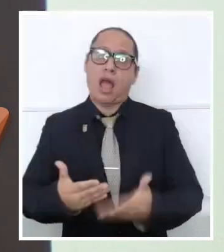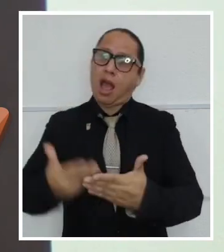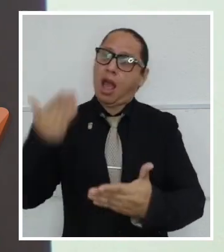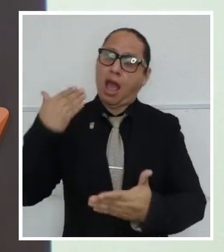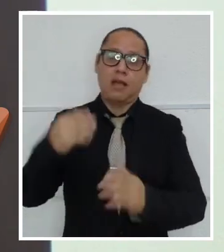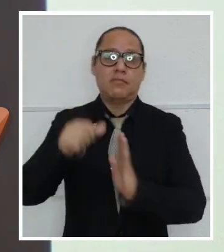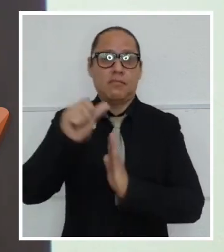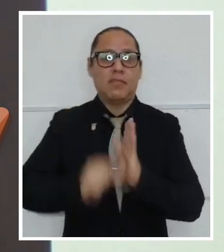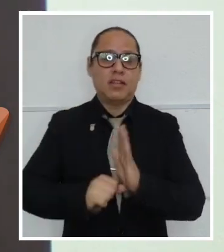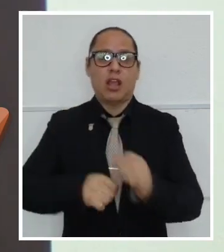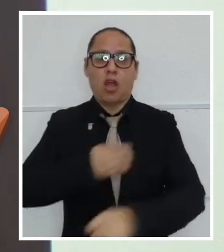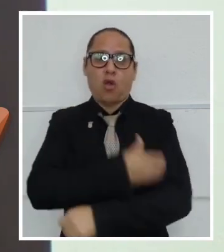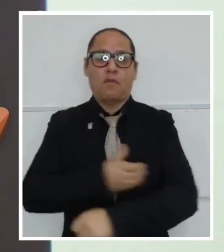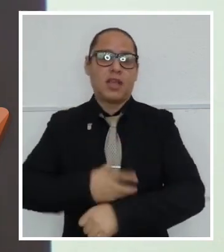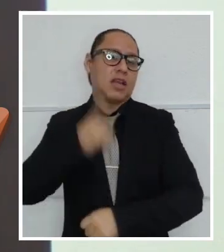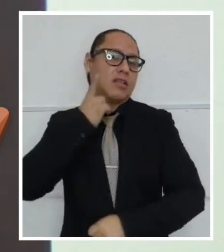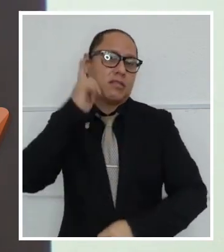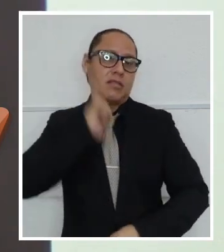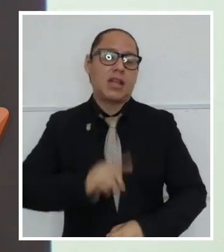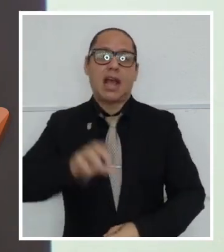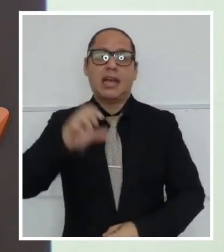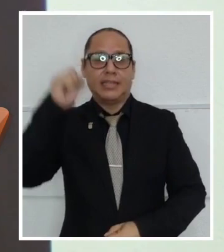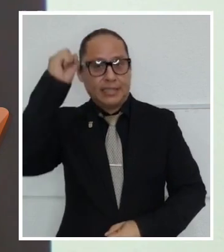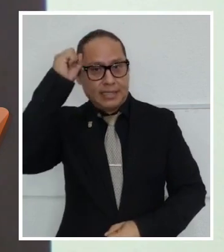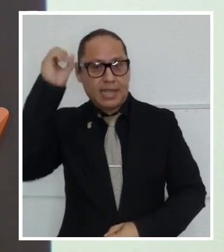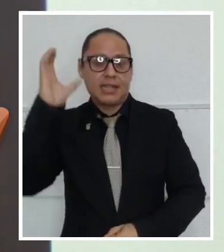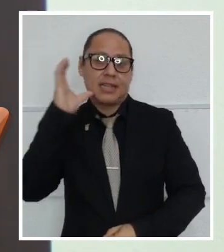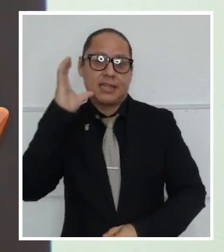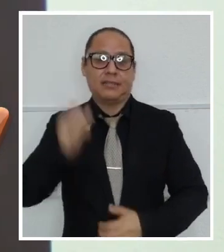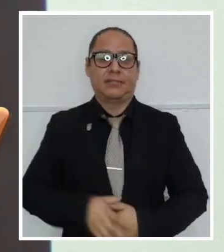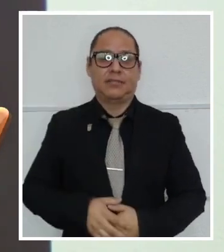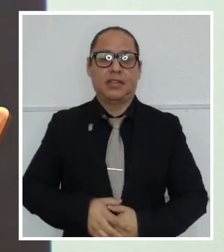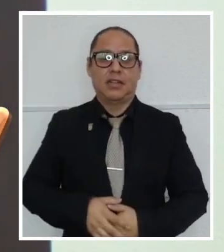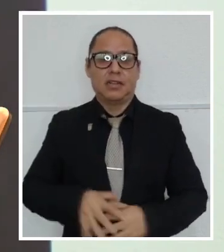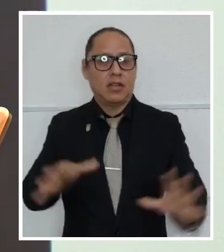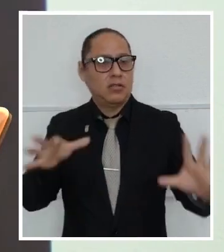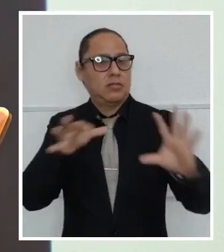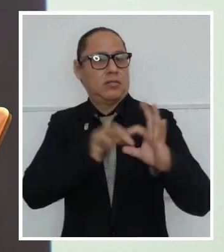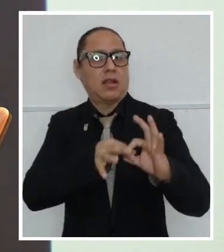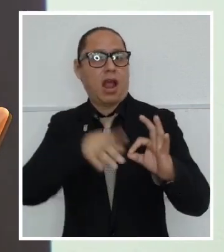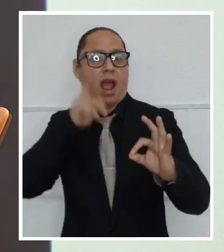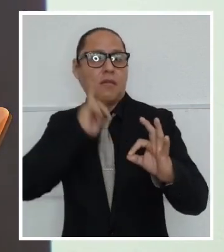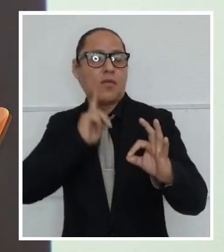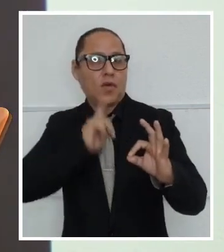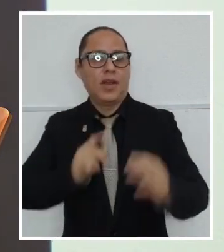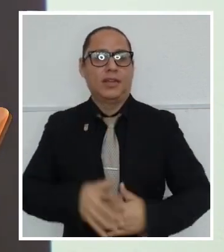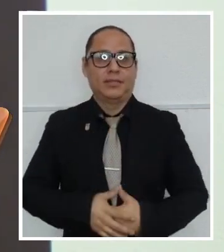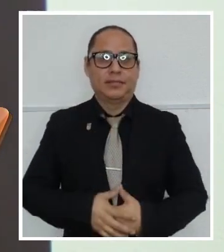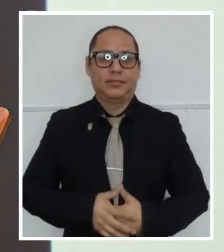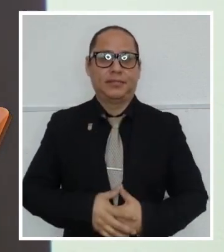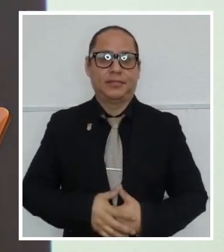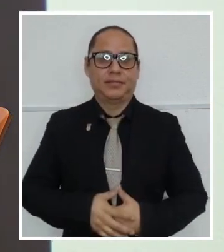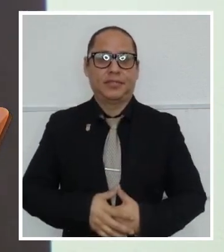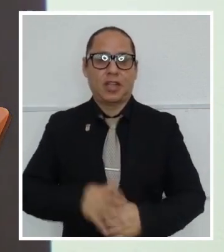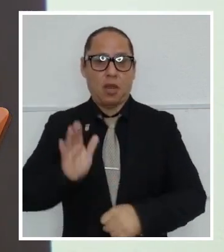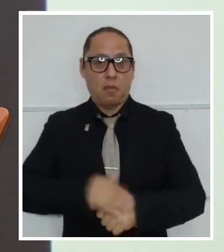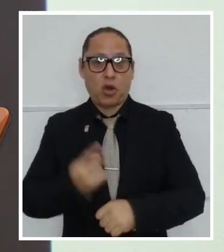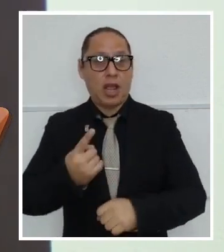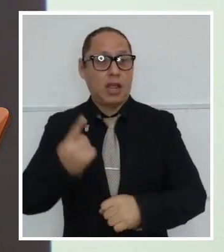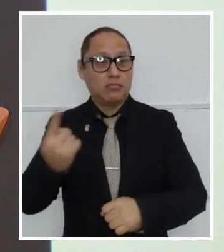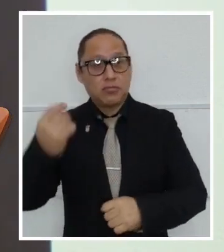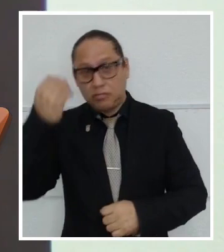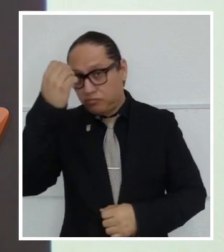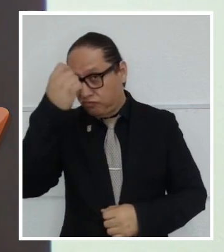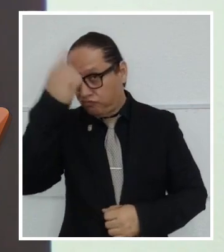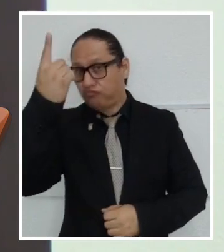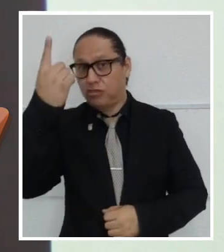meses con mi compañera la diputada Sandra Herrera una gran aliada de las mujeres para que por medio de la creación de cinco